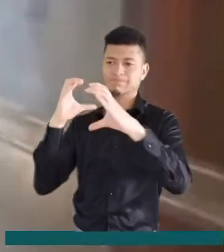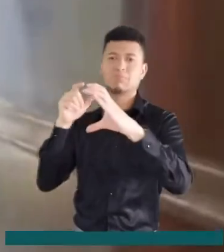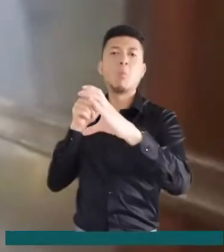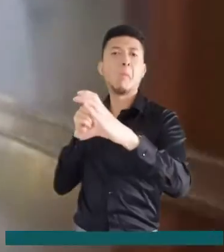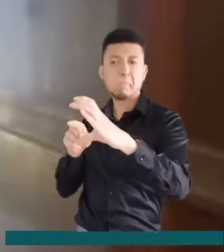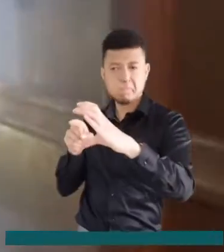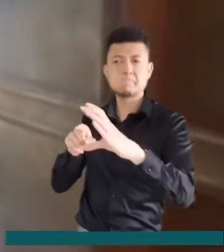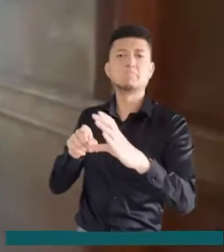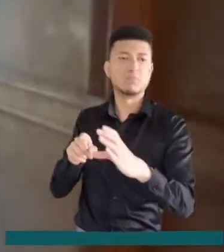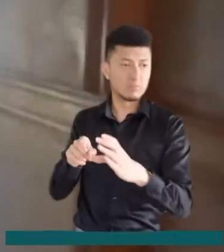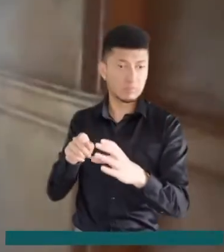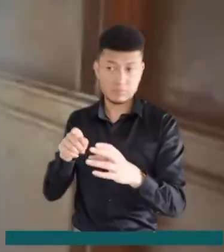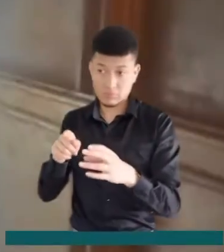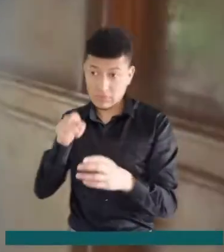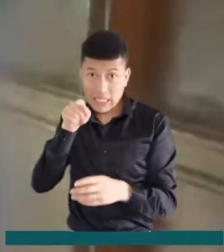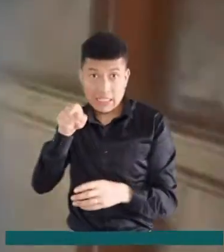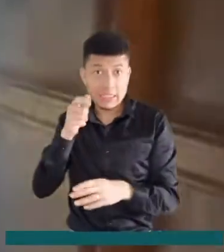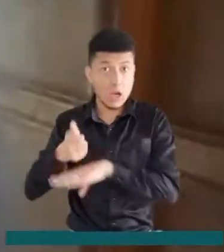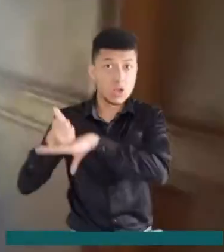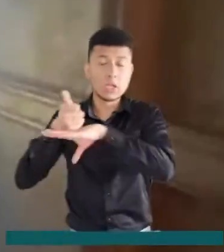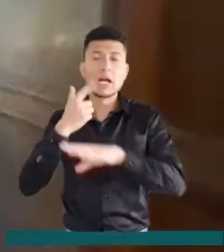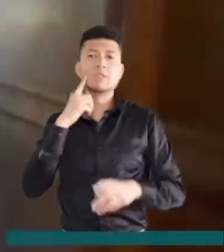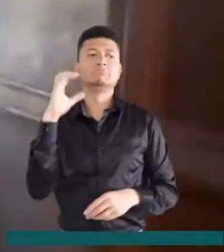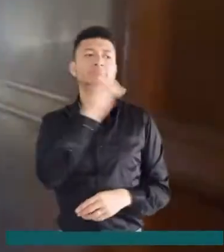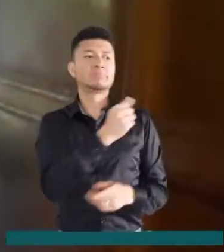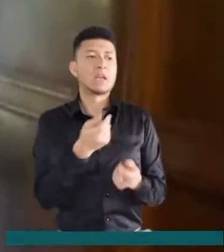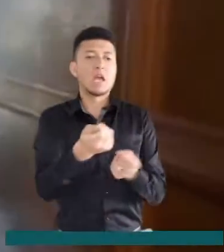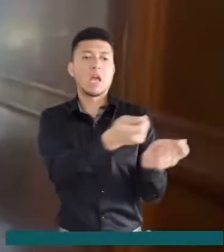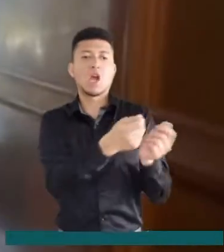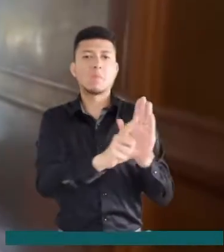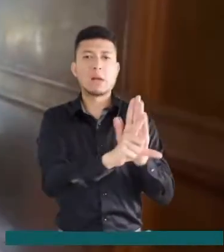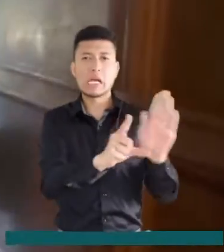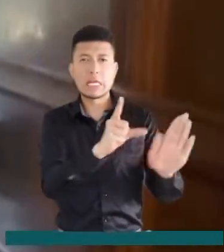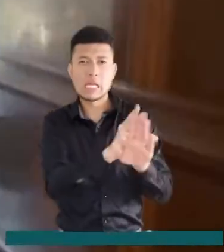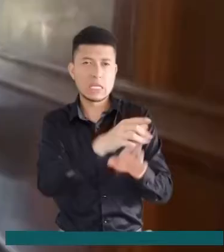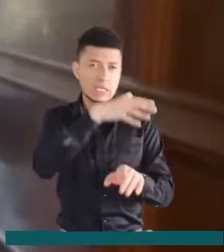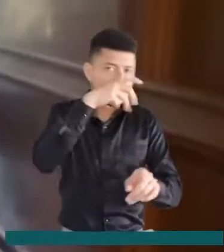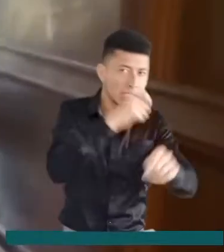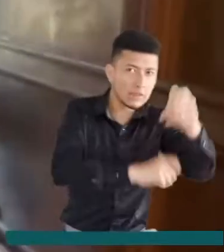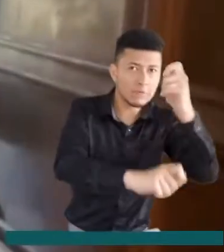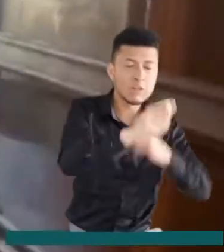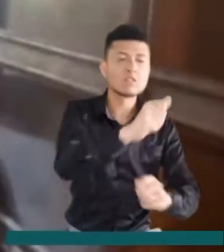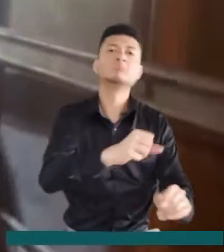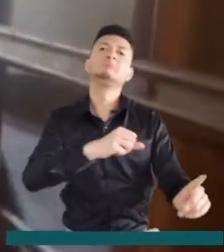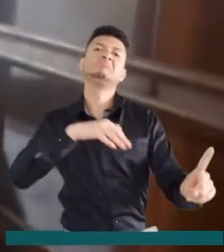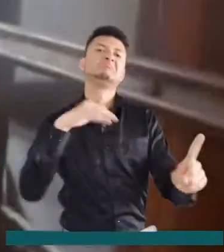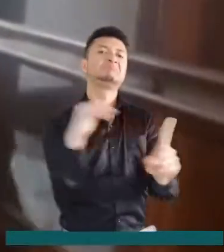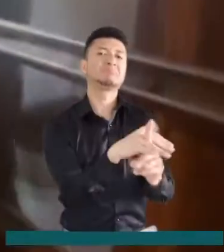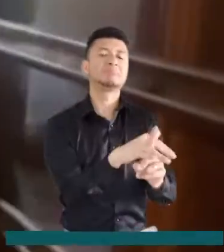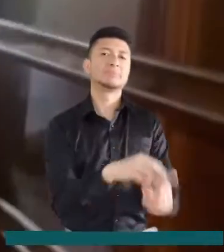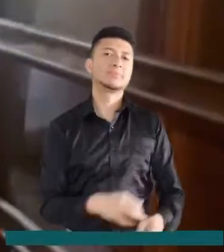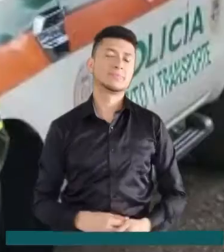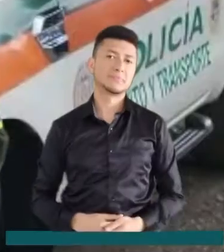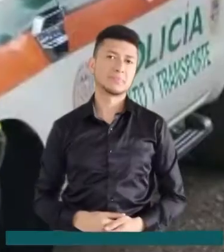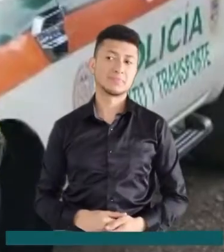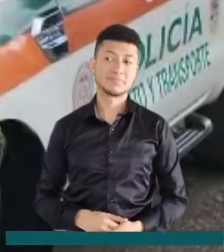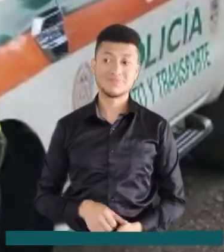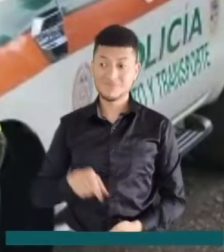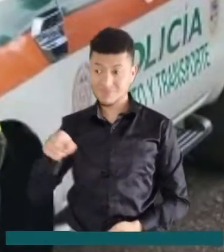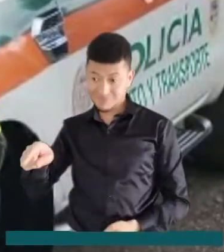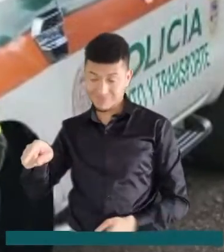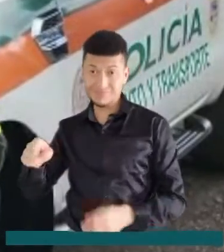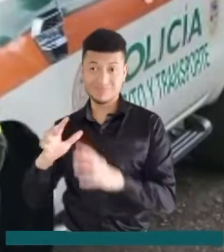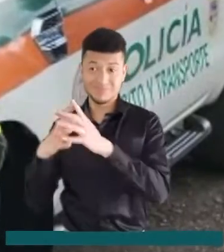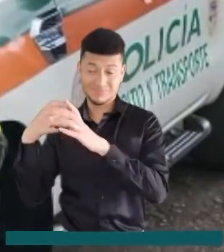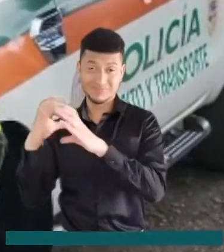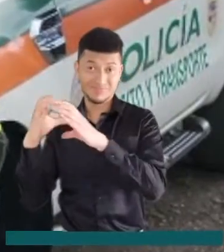un furgón y que, aseguran las autoridades, representa un duro golpe para las economías ilegales del narcotráfico. Los cuales se dirigían a